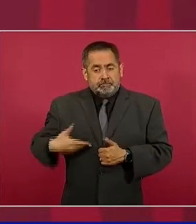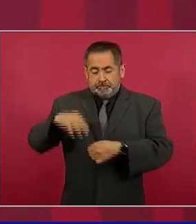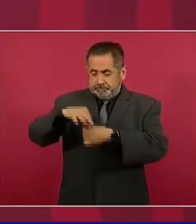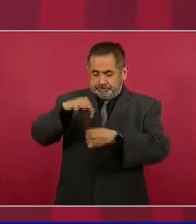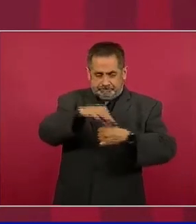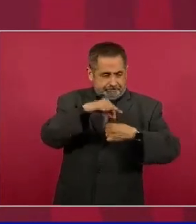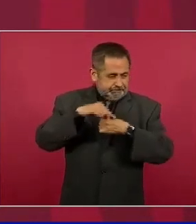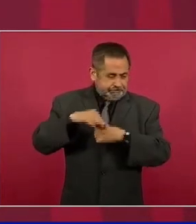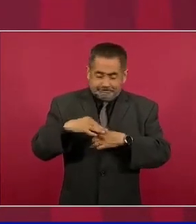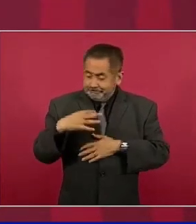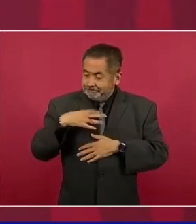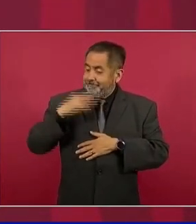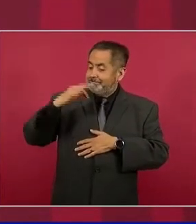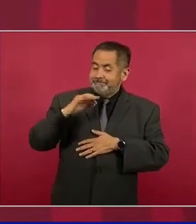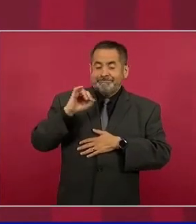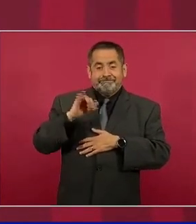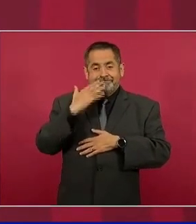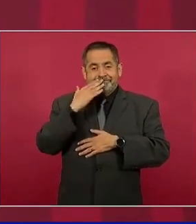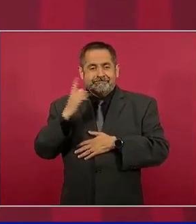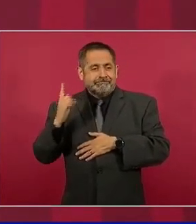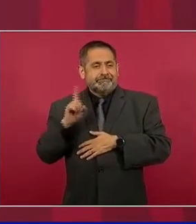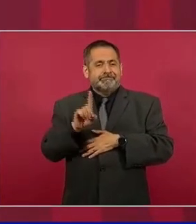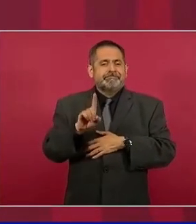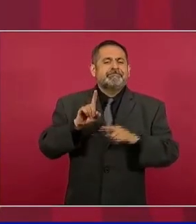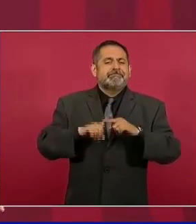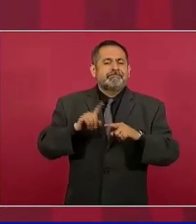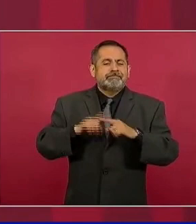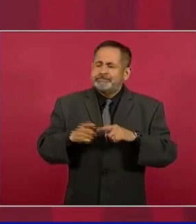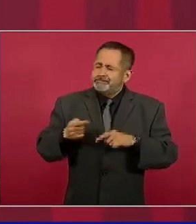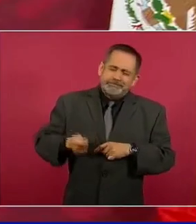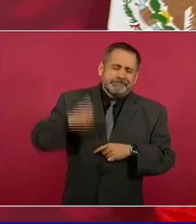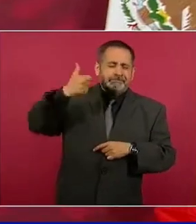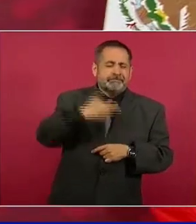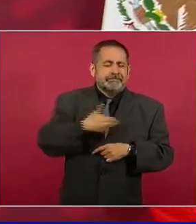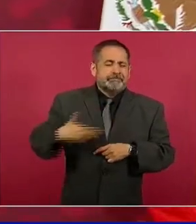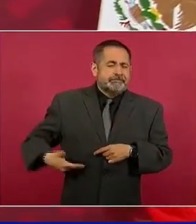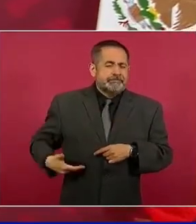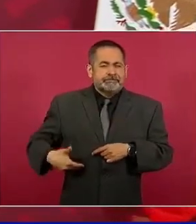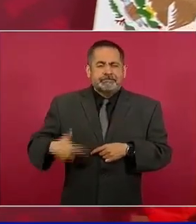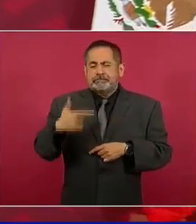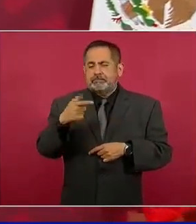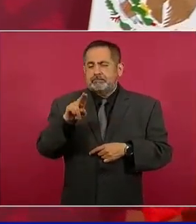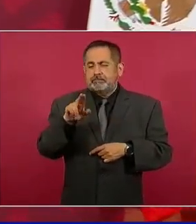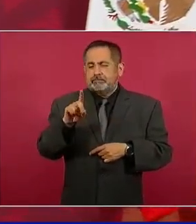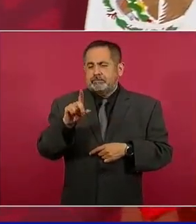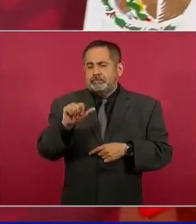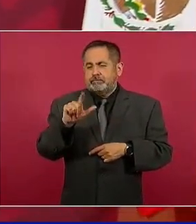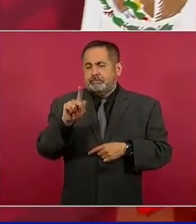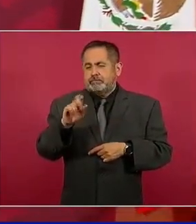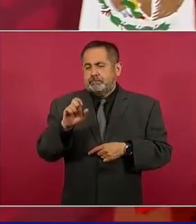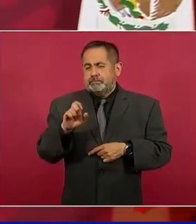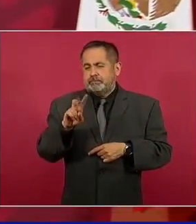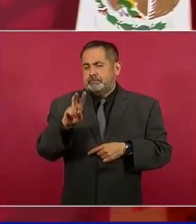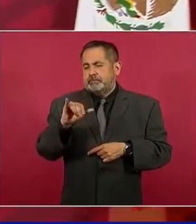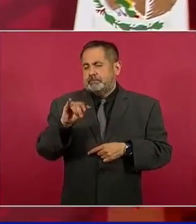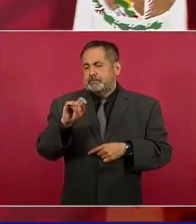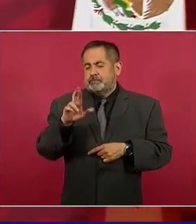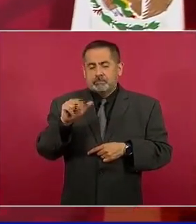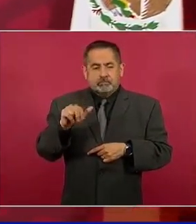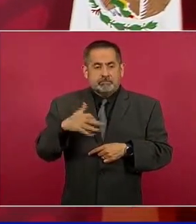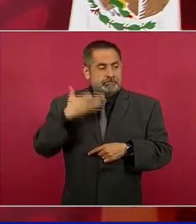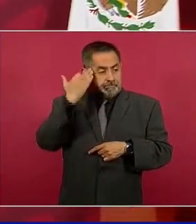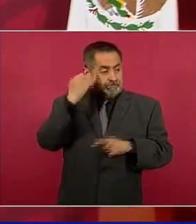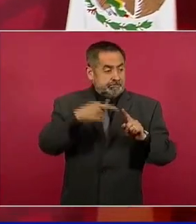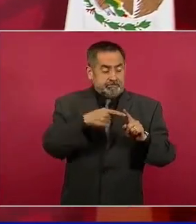termina, Guadalupe Victoria, el primer presidente de México, termina su periodo de